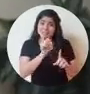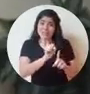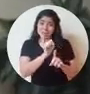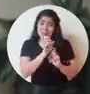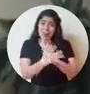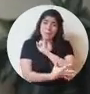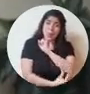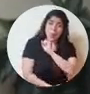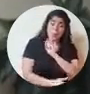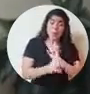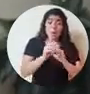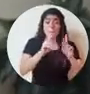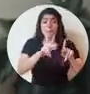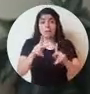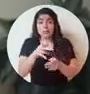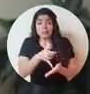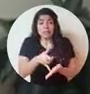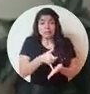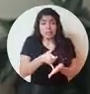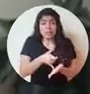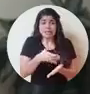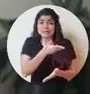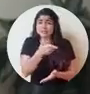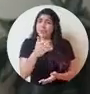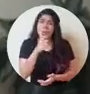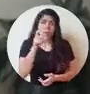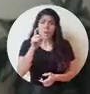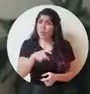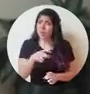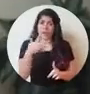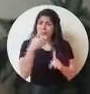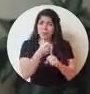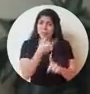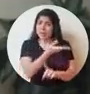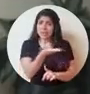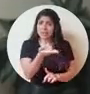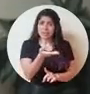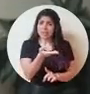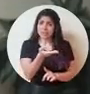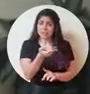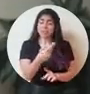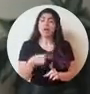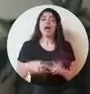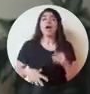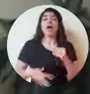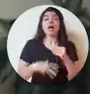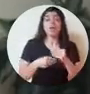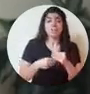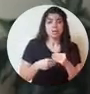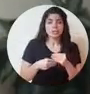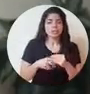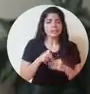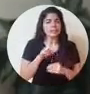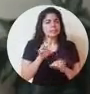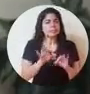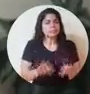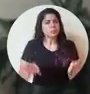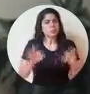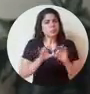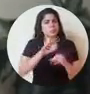o en mayor vulnerabilidad no deben verse afectadas además es importante